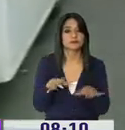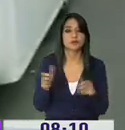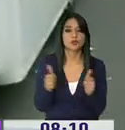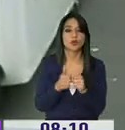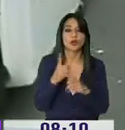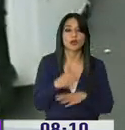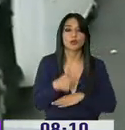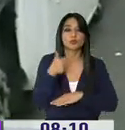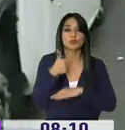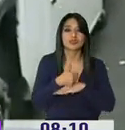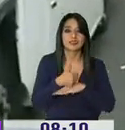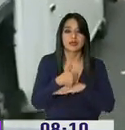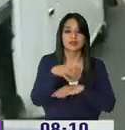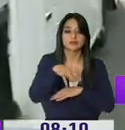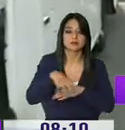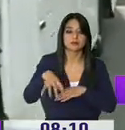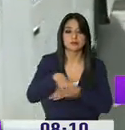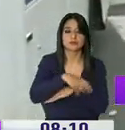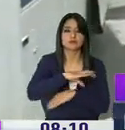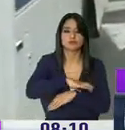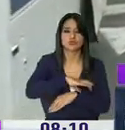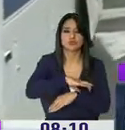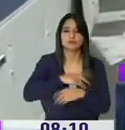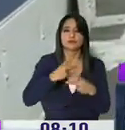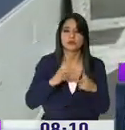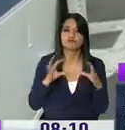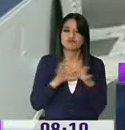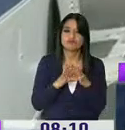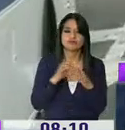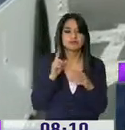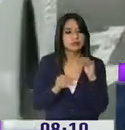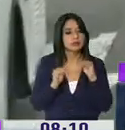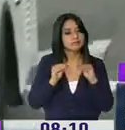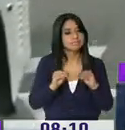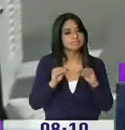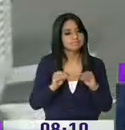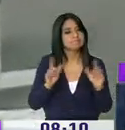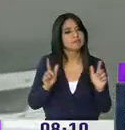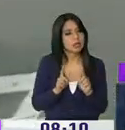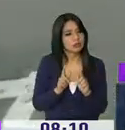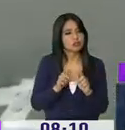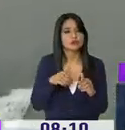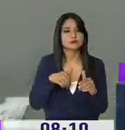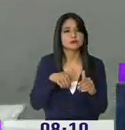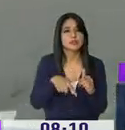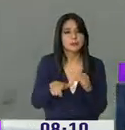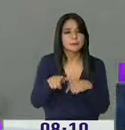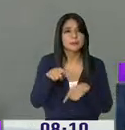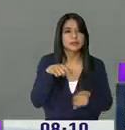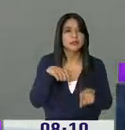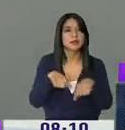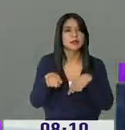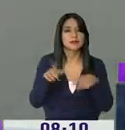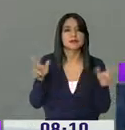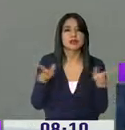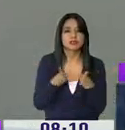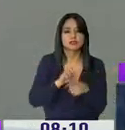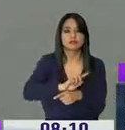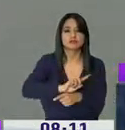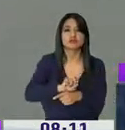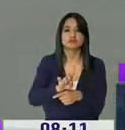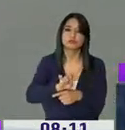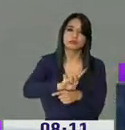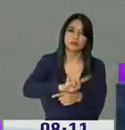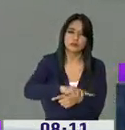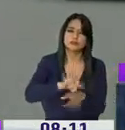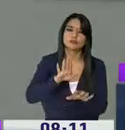autoridades seccionales, trabajan también para decir a la comunidad que disminuya los límites de velocidad, que no sobrepase